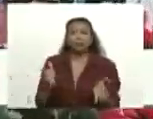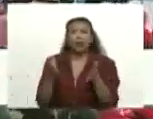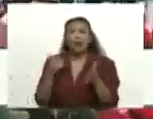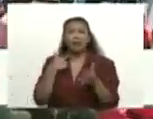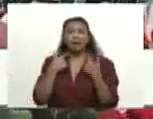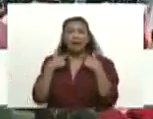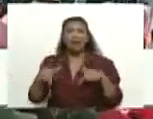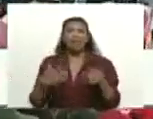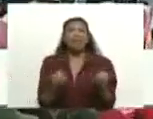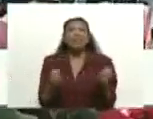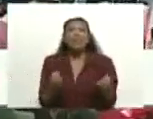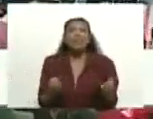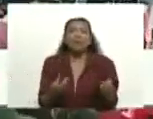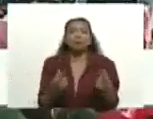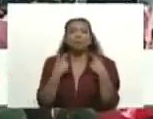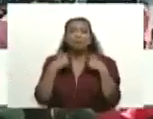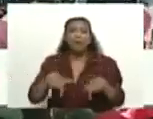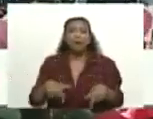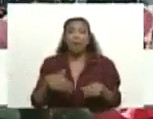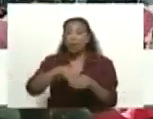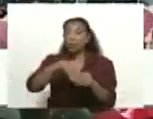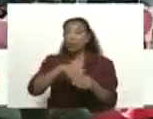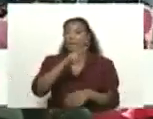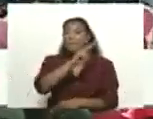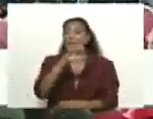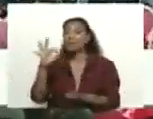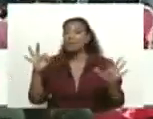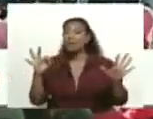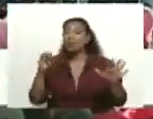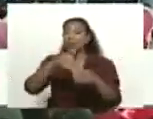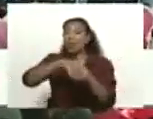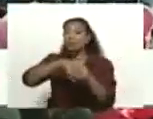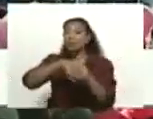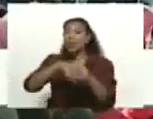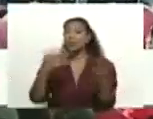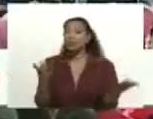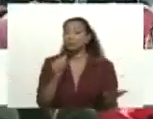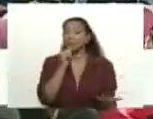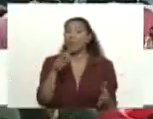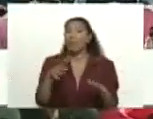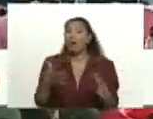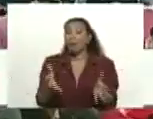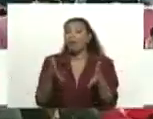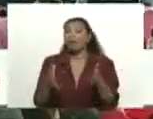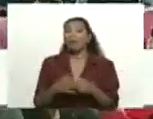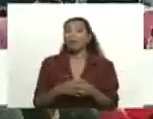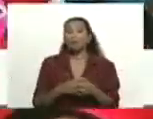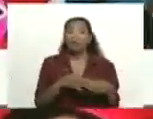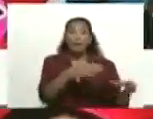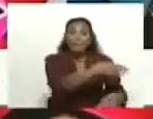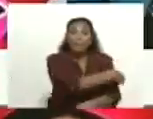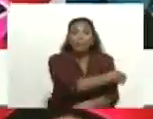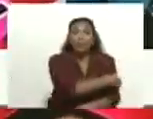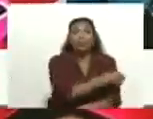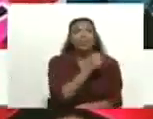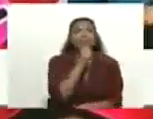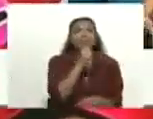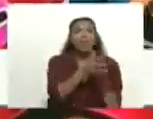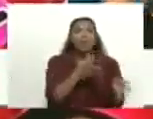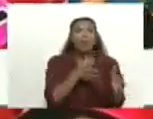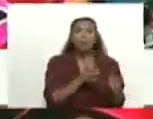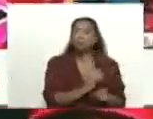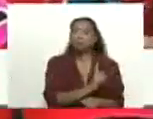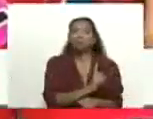nadie. En las elecciones no han ganado una de 28. Dos. Pero ahí no van a ganar más ninguna. Más